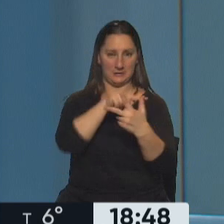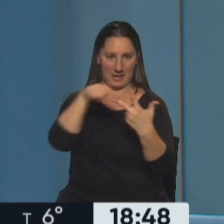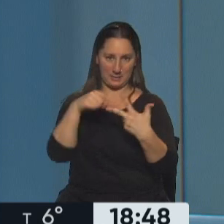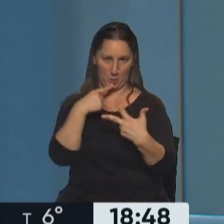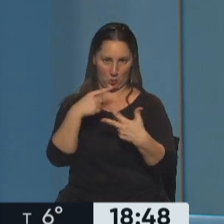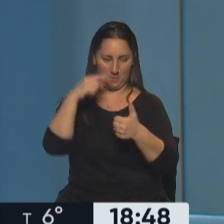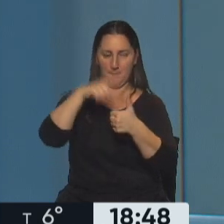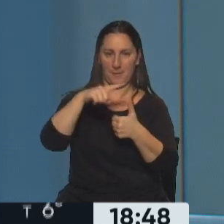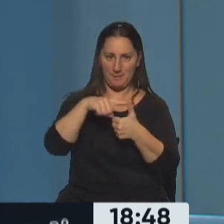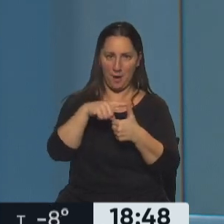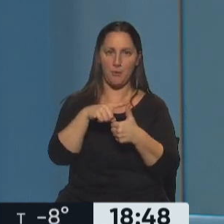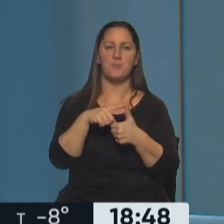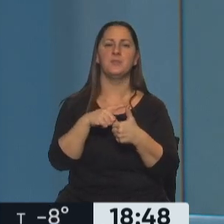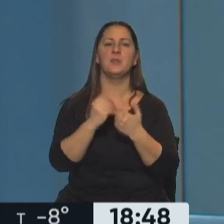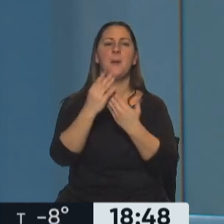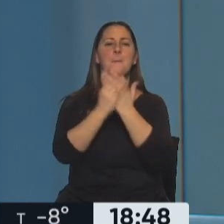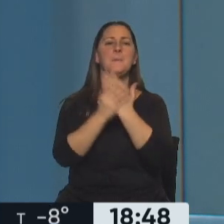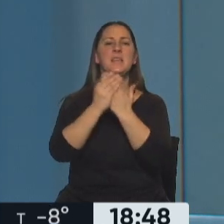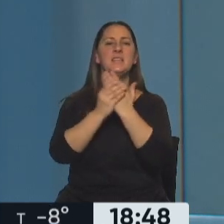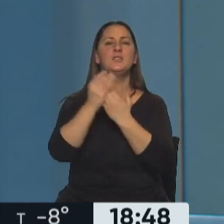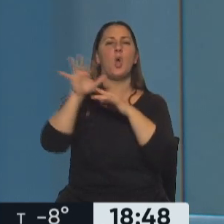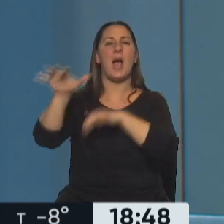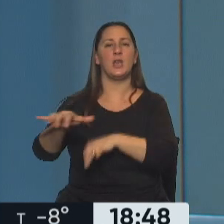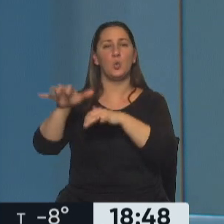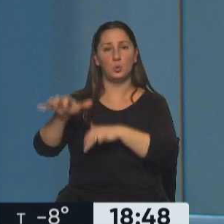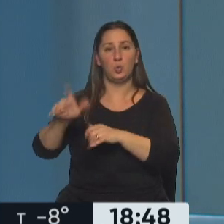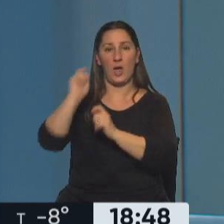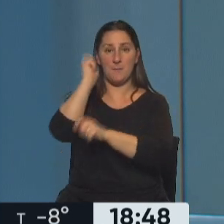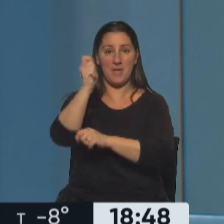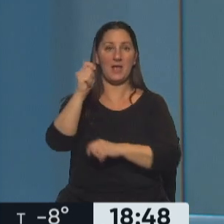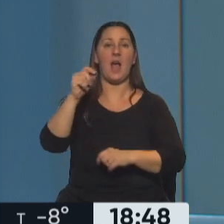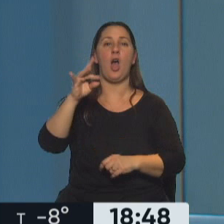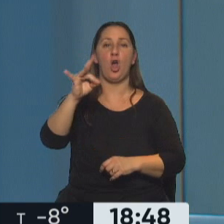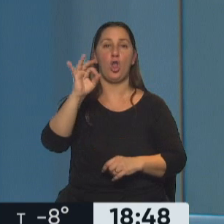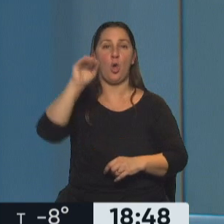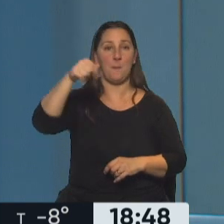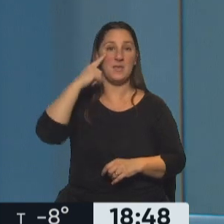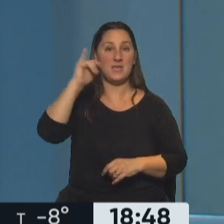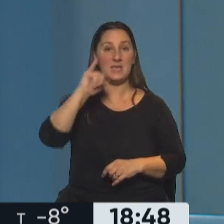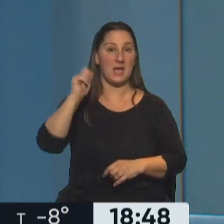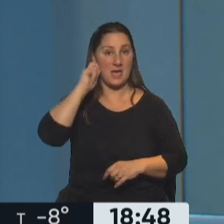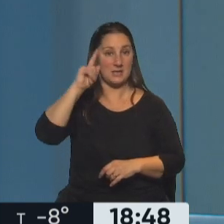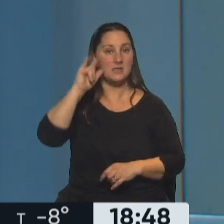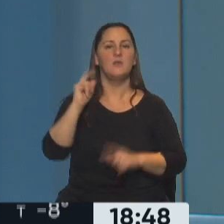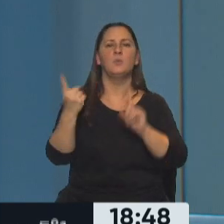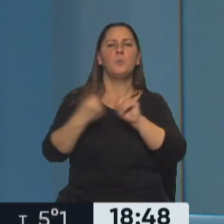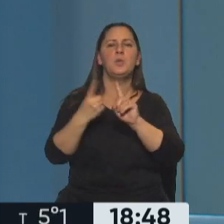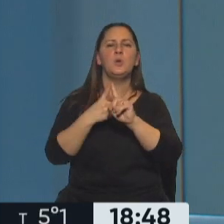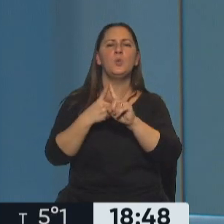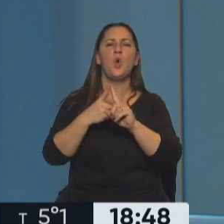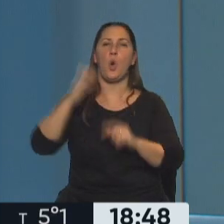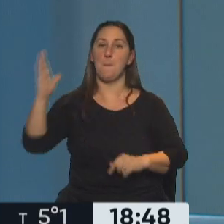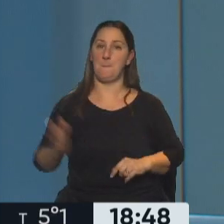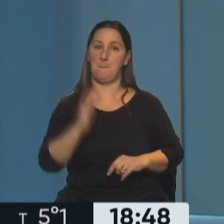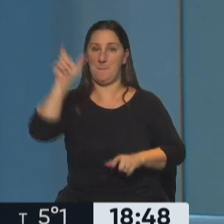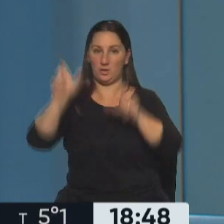va a pasar con el ministro de Agricultura y Pesca, Julián Domínguez, que se lo había posicionado en ese lugar por tener vínculo con los